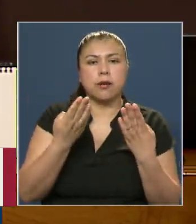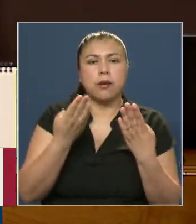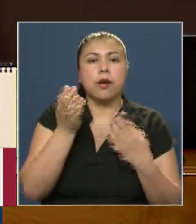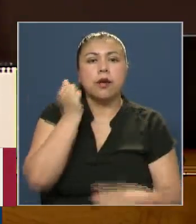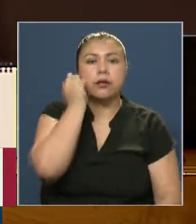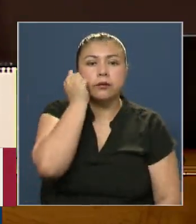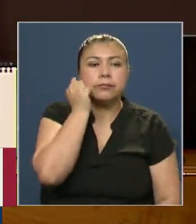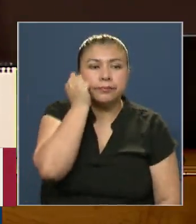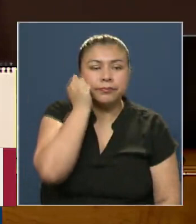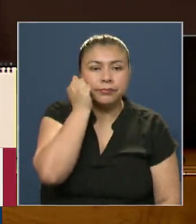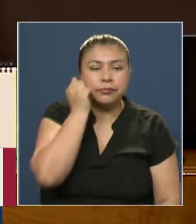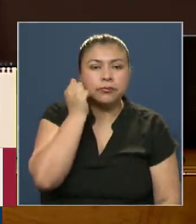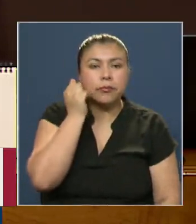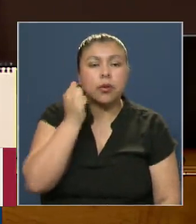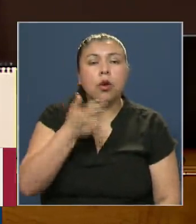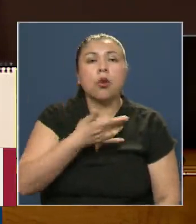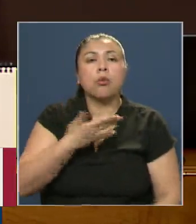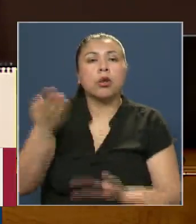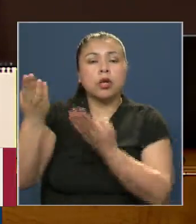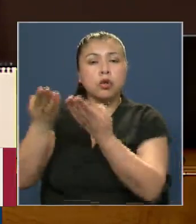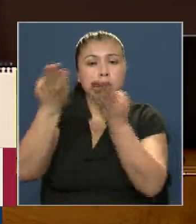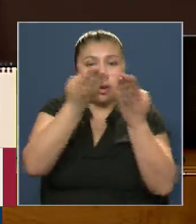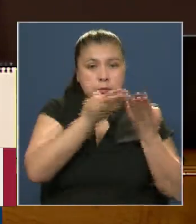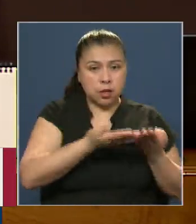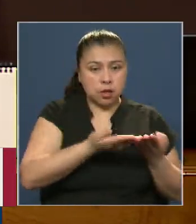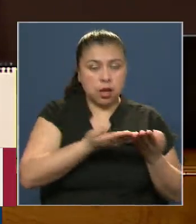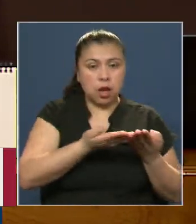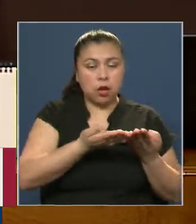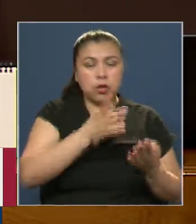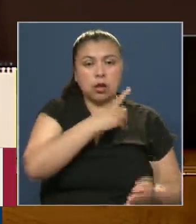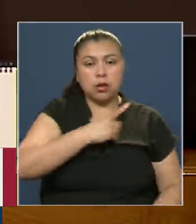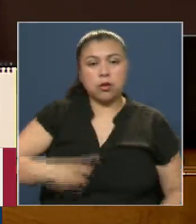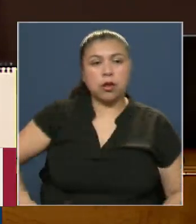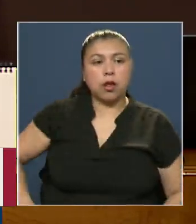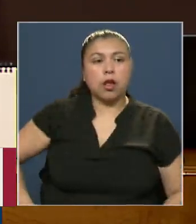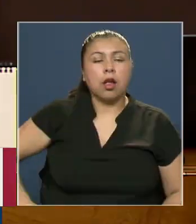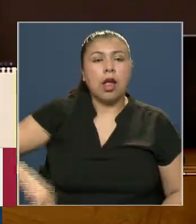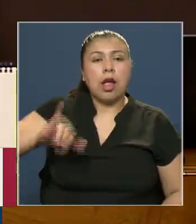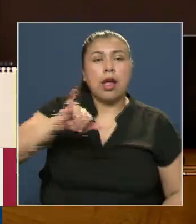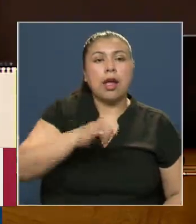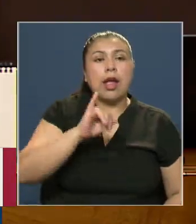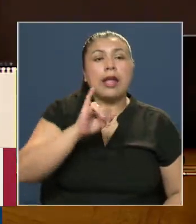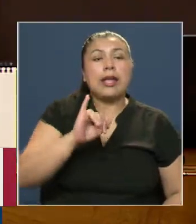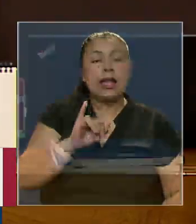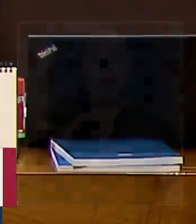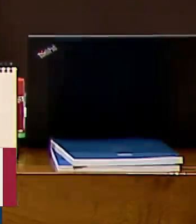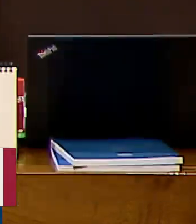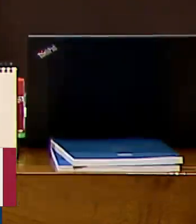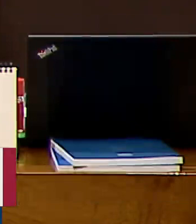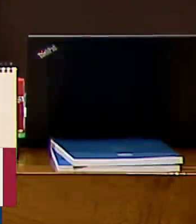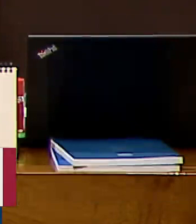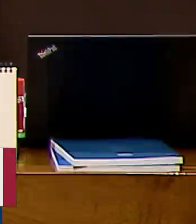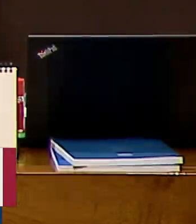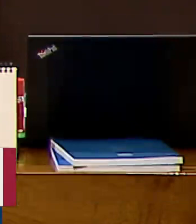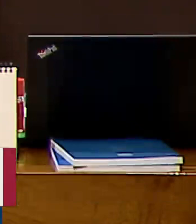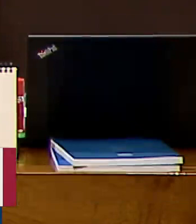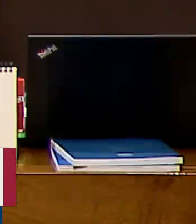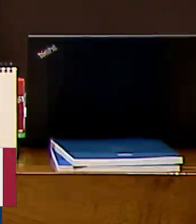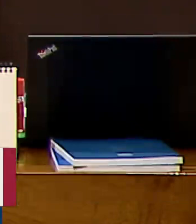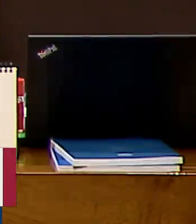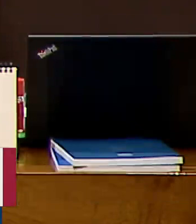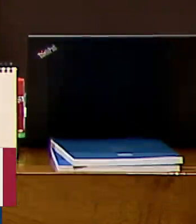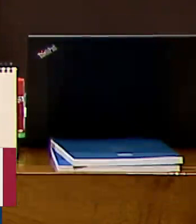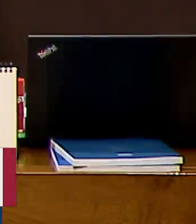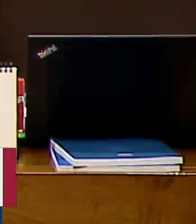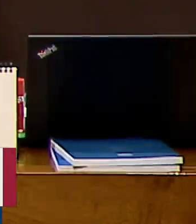cariño, porque son invitados, del diputado Tucapel Jiménez, que es uno de los colegas más queridos en esta Cámara